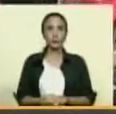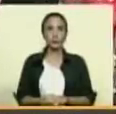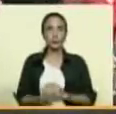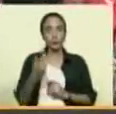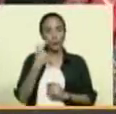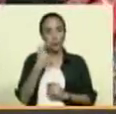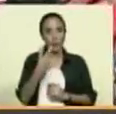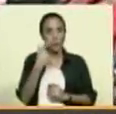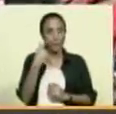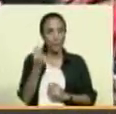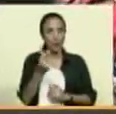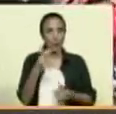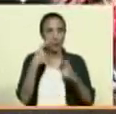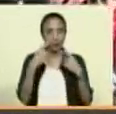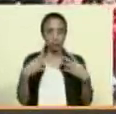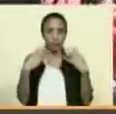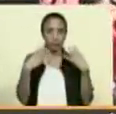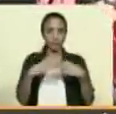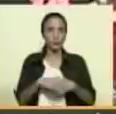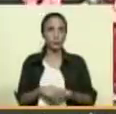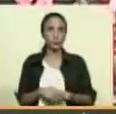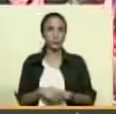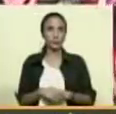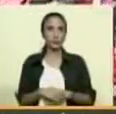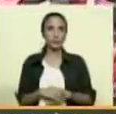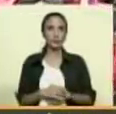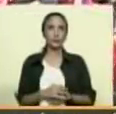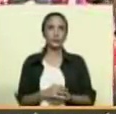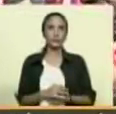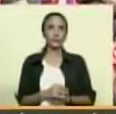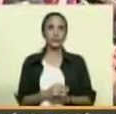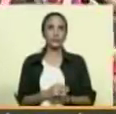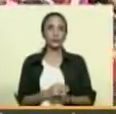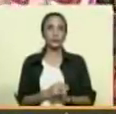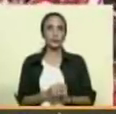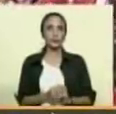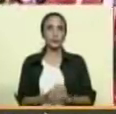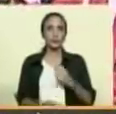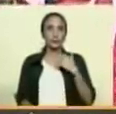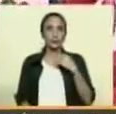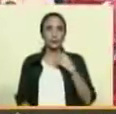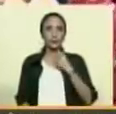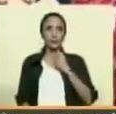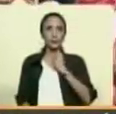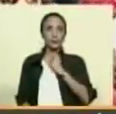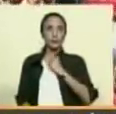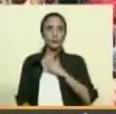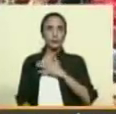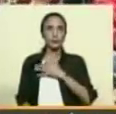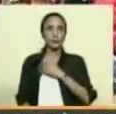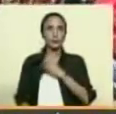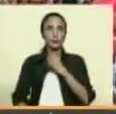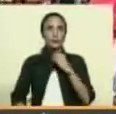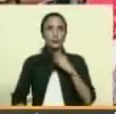escúchenme bien, en quinto lugar, yo los convoco,